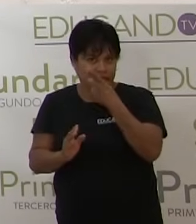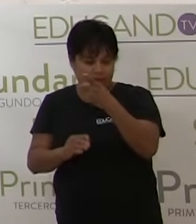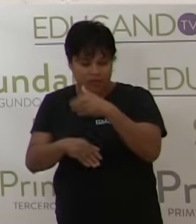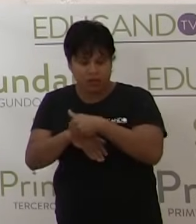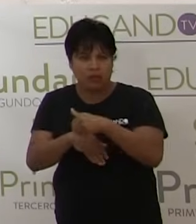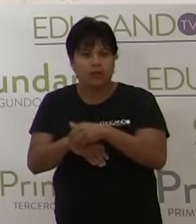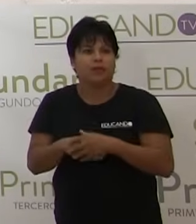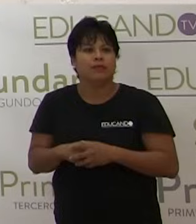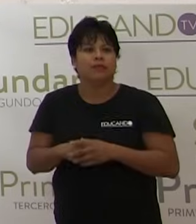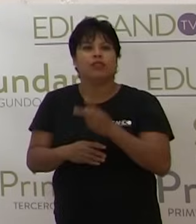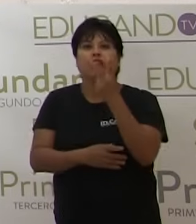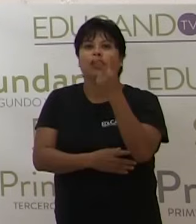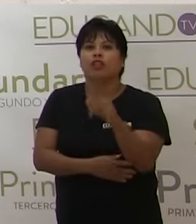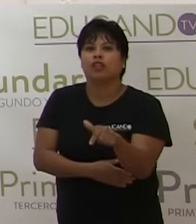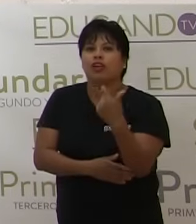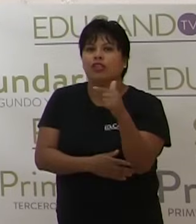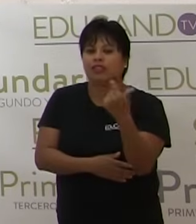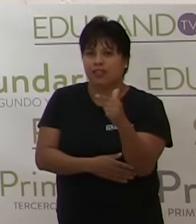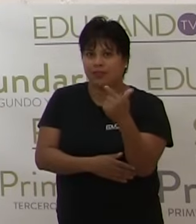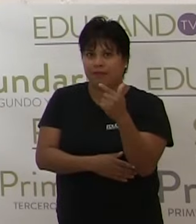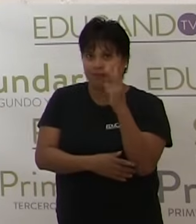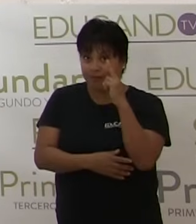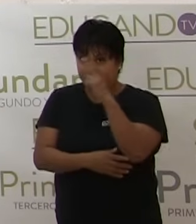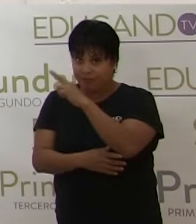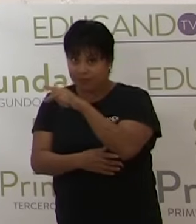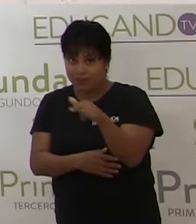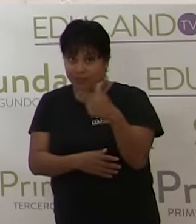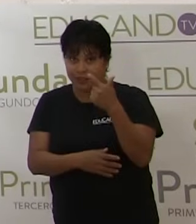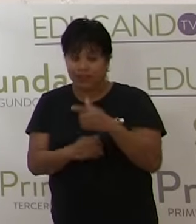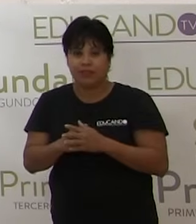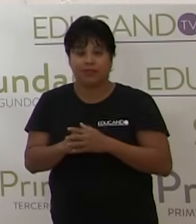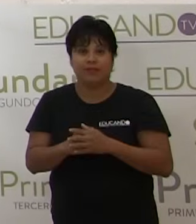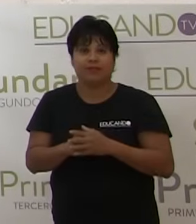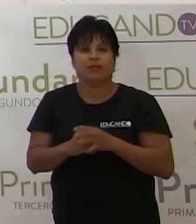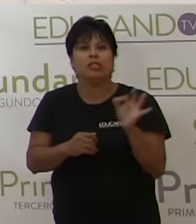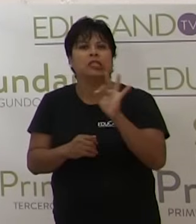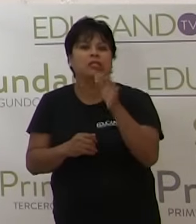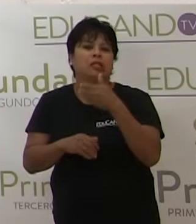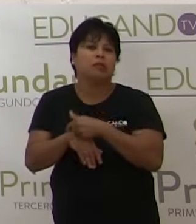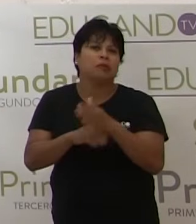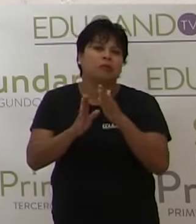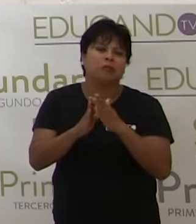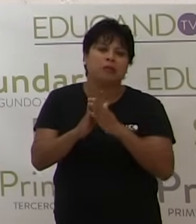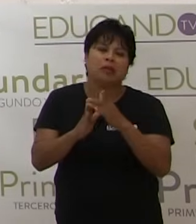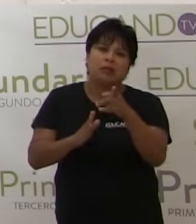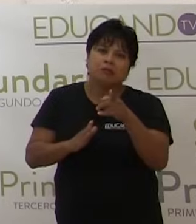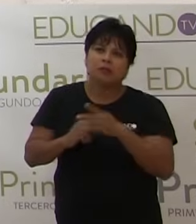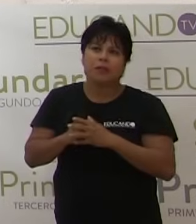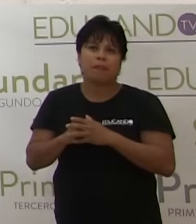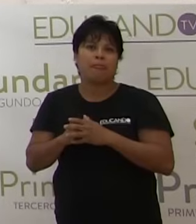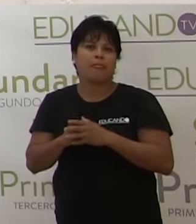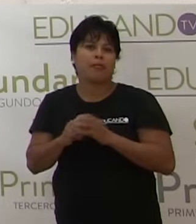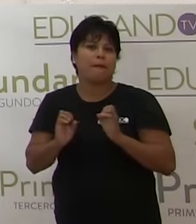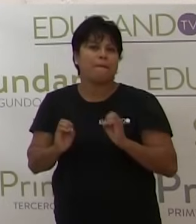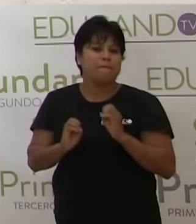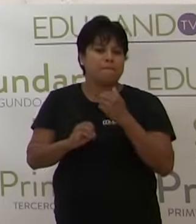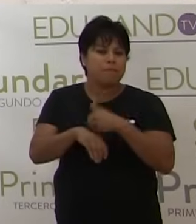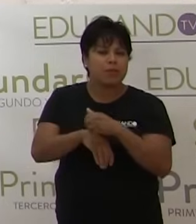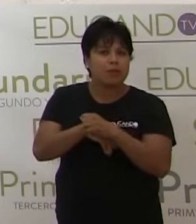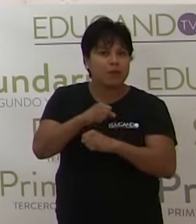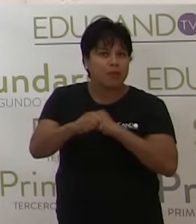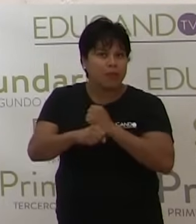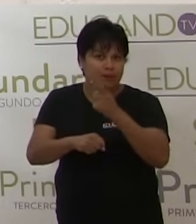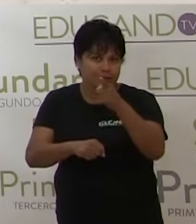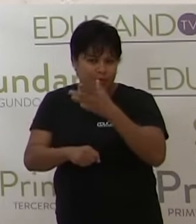número 12 lo identificas A lo mejor es el número de tu casa A lo mejor es el número de años que